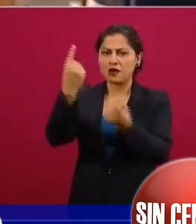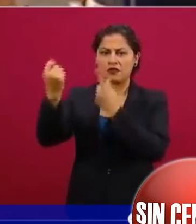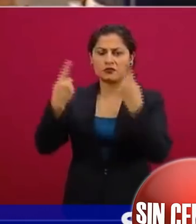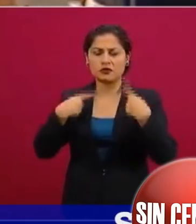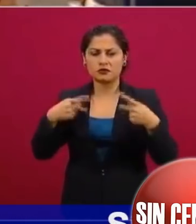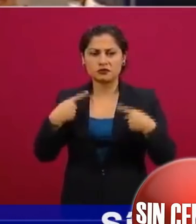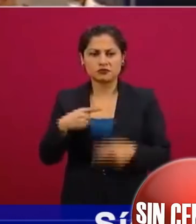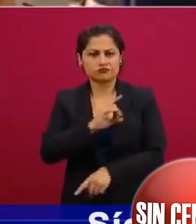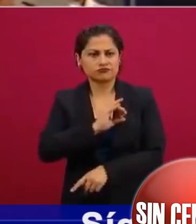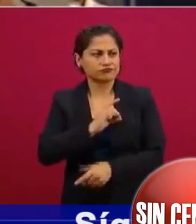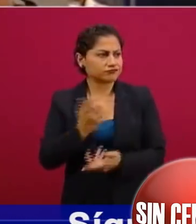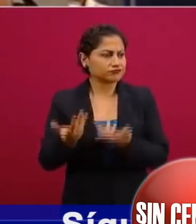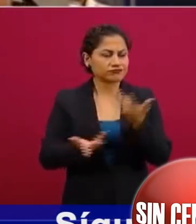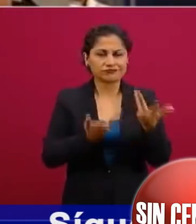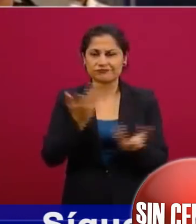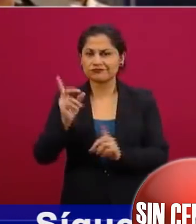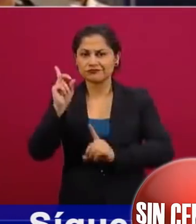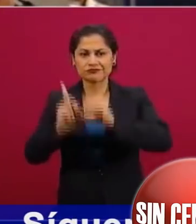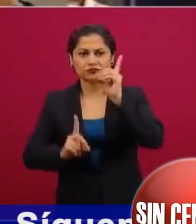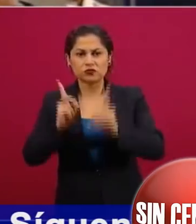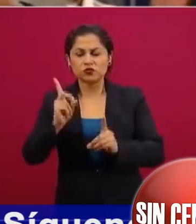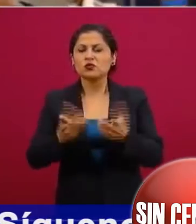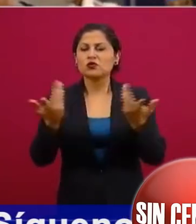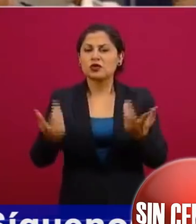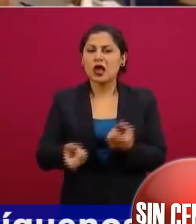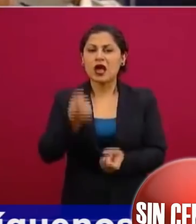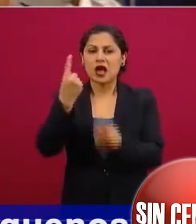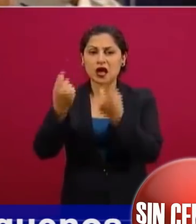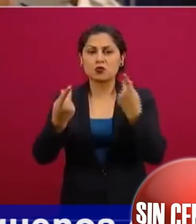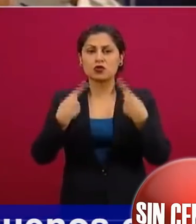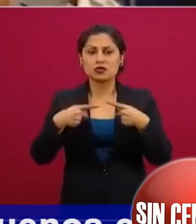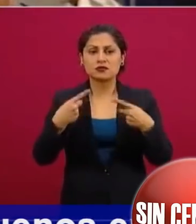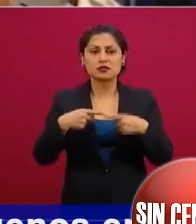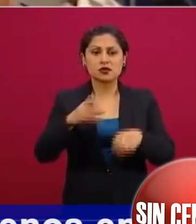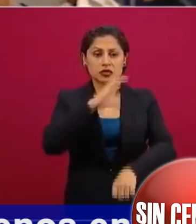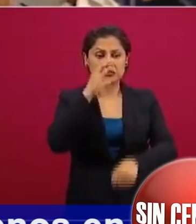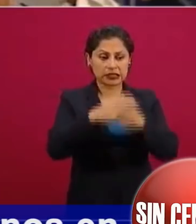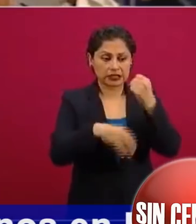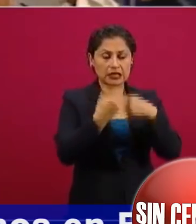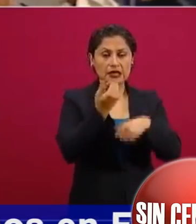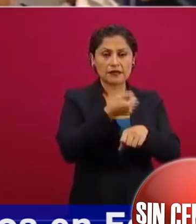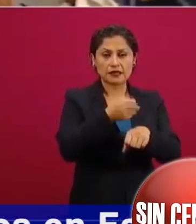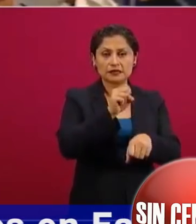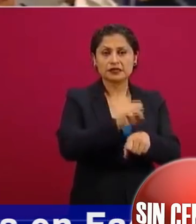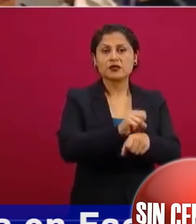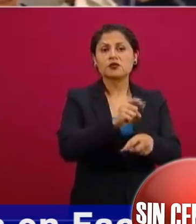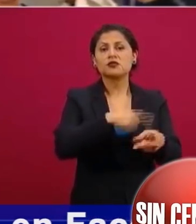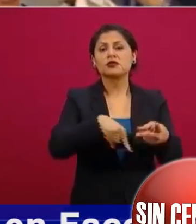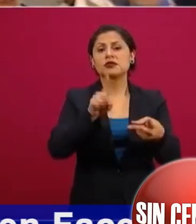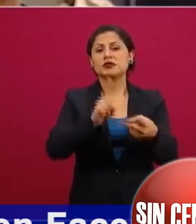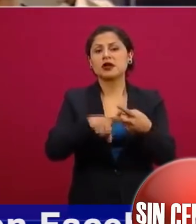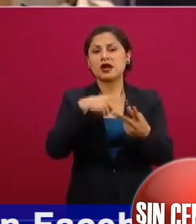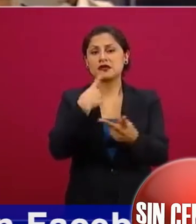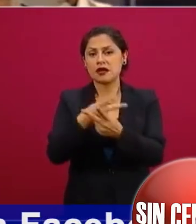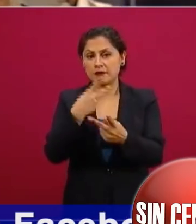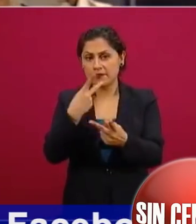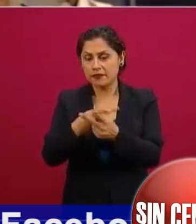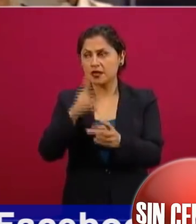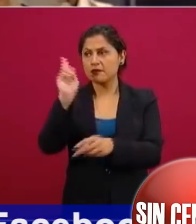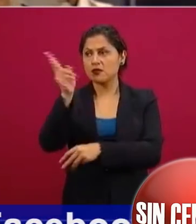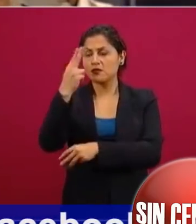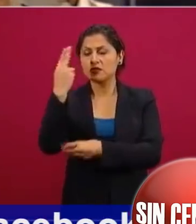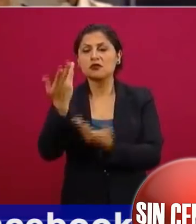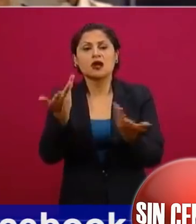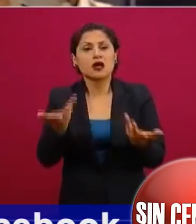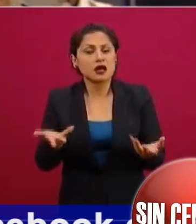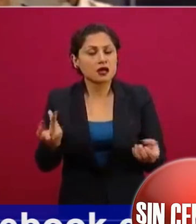los niños que van y los jóvenes que van a estos siguientes niveles: secundaria, media superior y superior concretamente. Esa sería